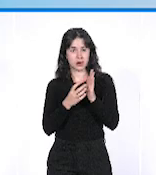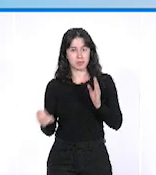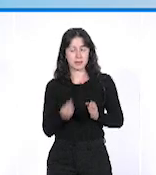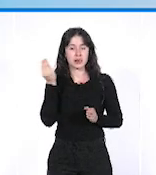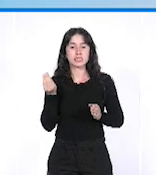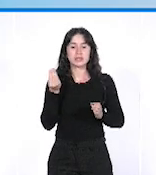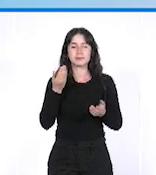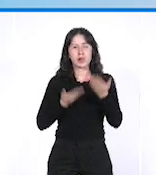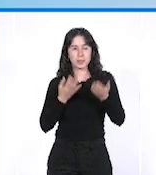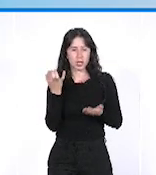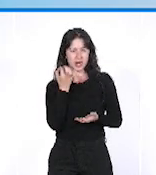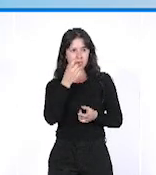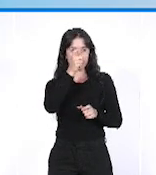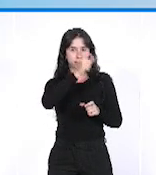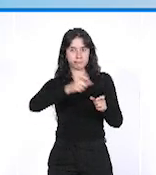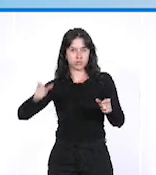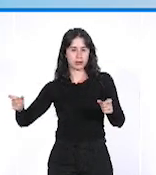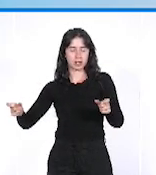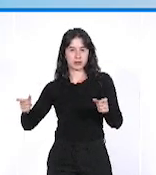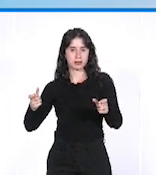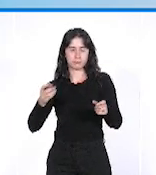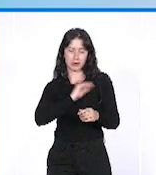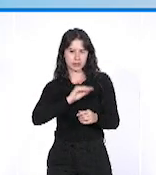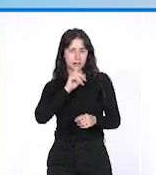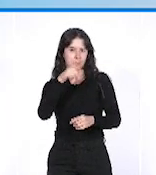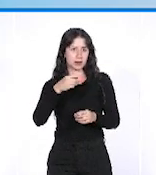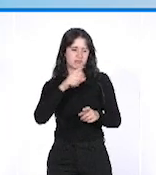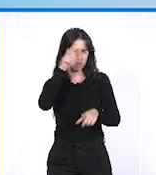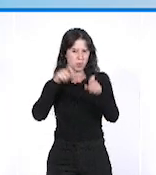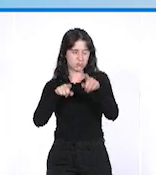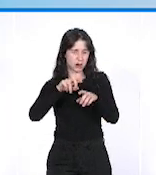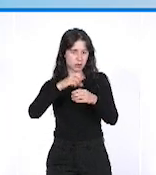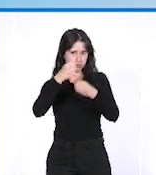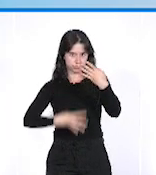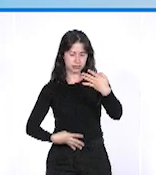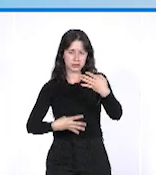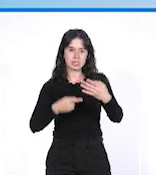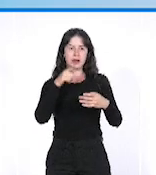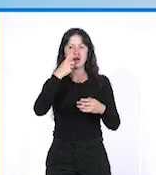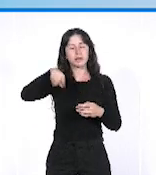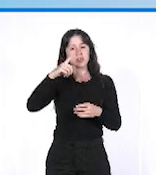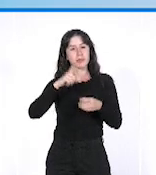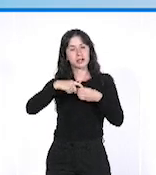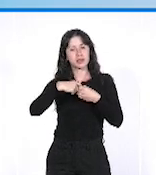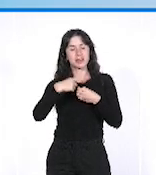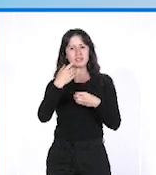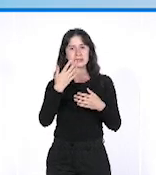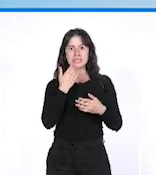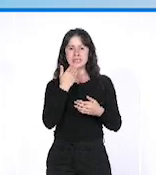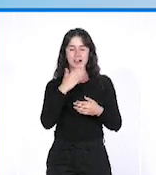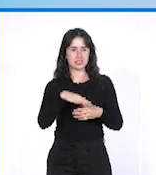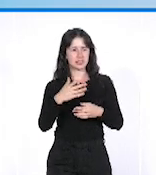muchísimas personas y os hemos preguntado muchas cosas habéis participado en la evaluación casi 1000 personas así que de nuevo mi